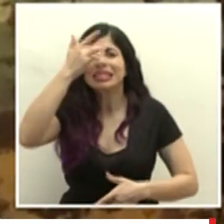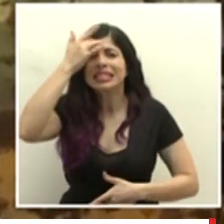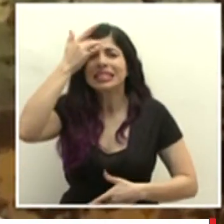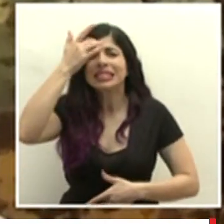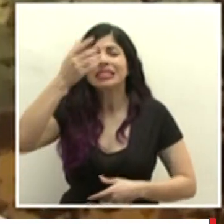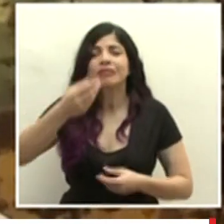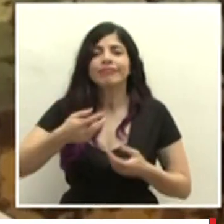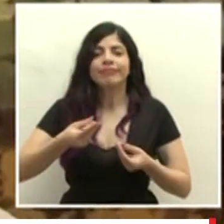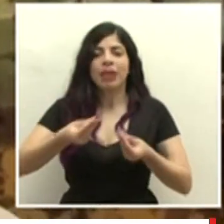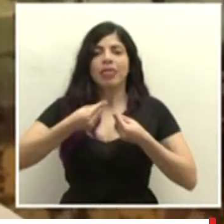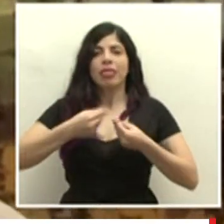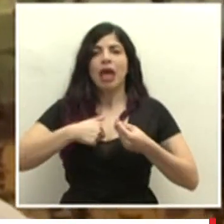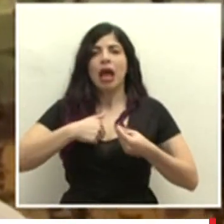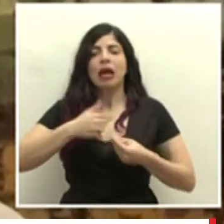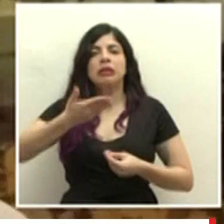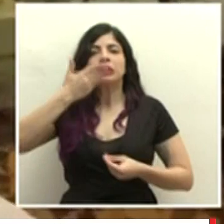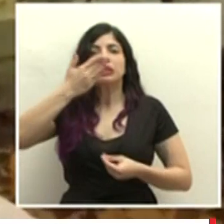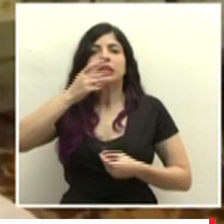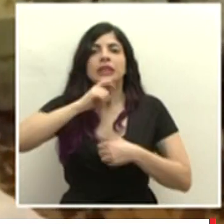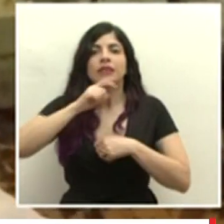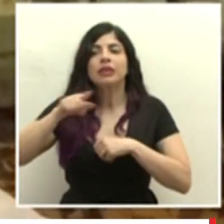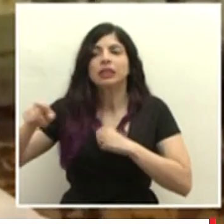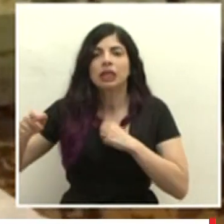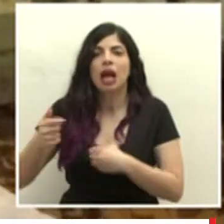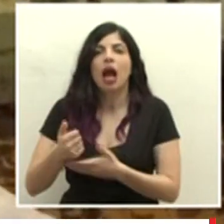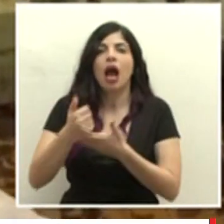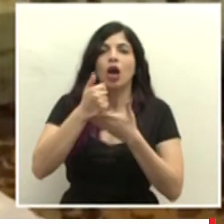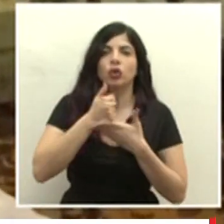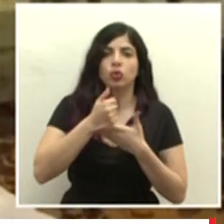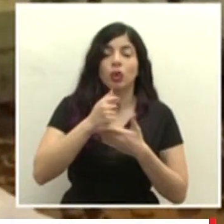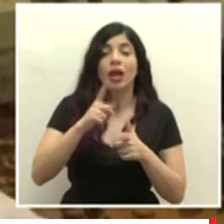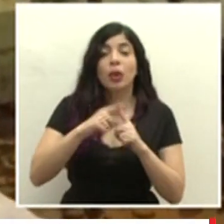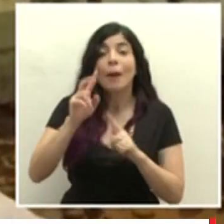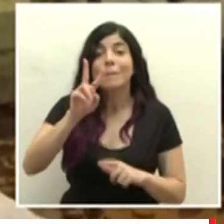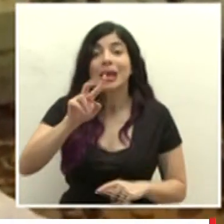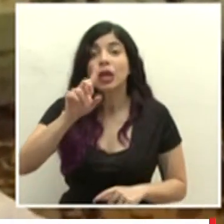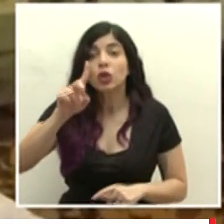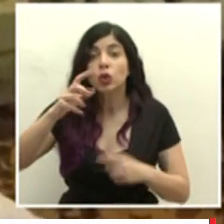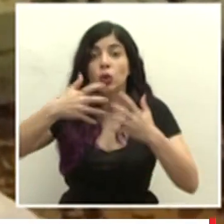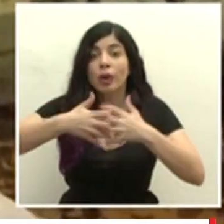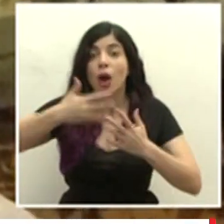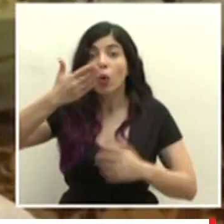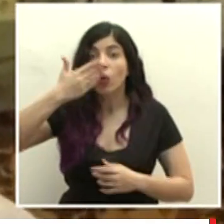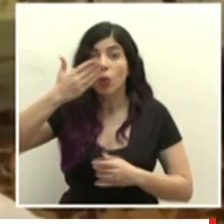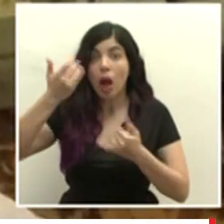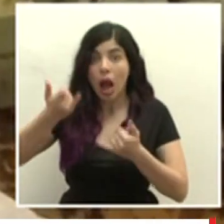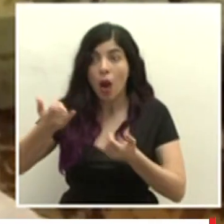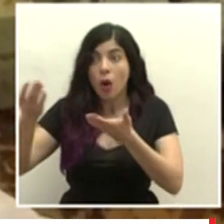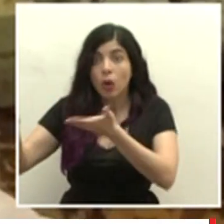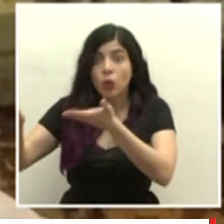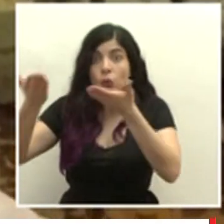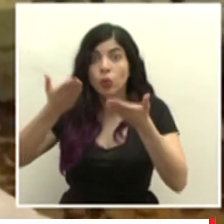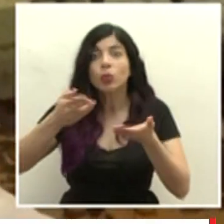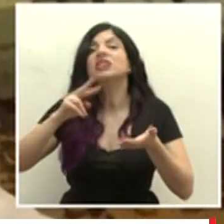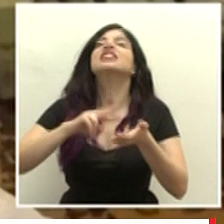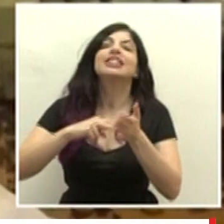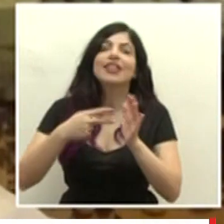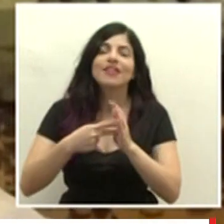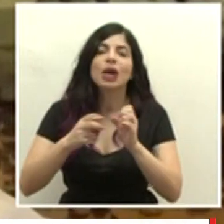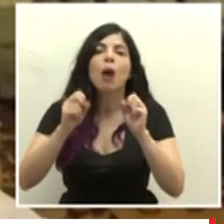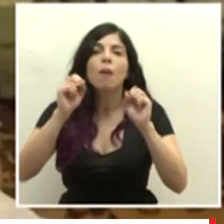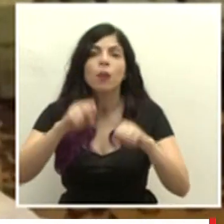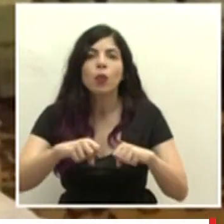genera insuficiencia respiratoria. Pero estos 21 ventiladores que nos ingresan significa que